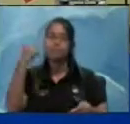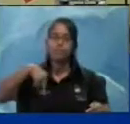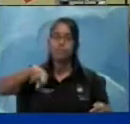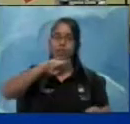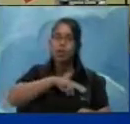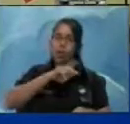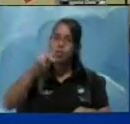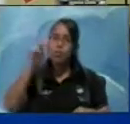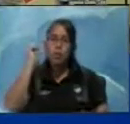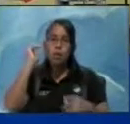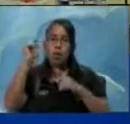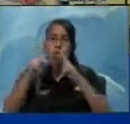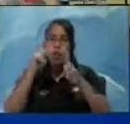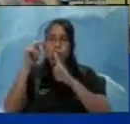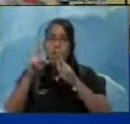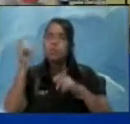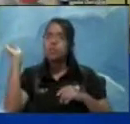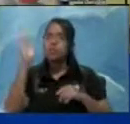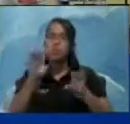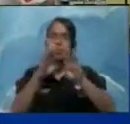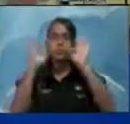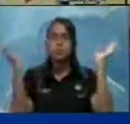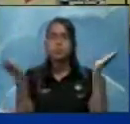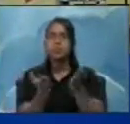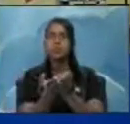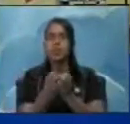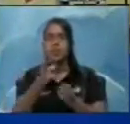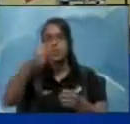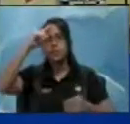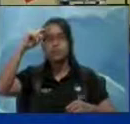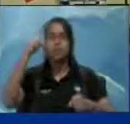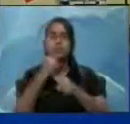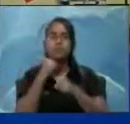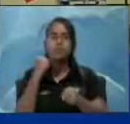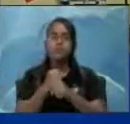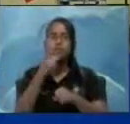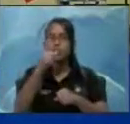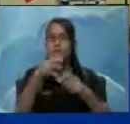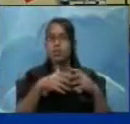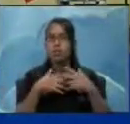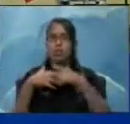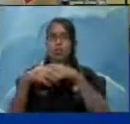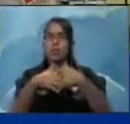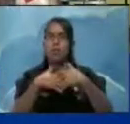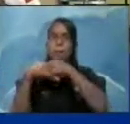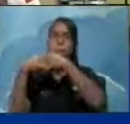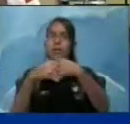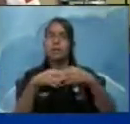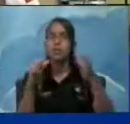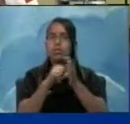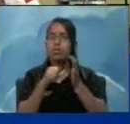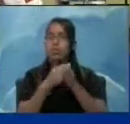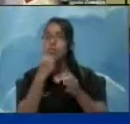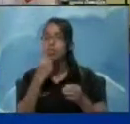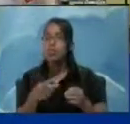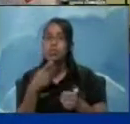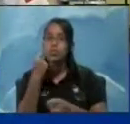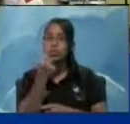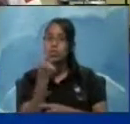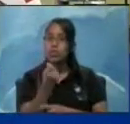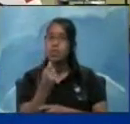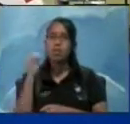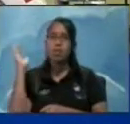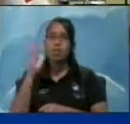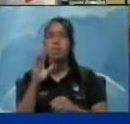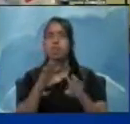programa y él vino mundano él trabaja en una empresa donde tiene muy buen sueldo y él vino